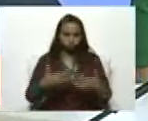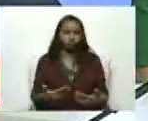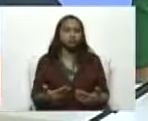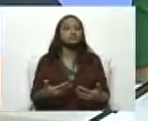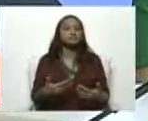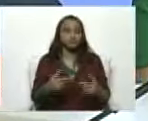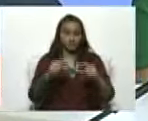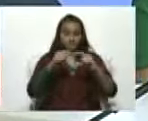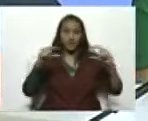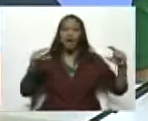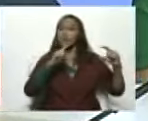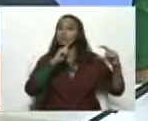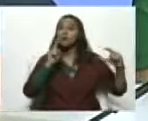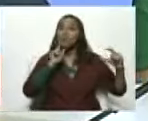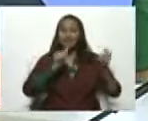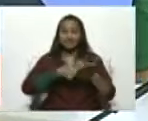dirección.